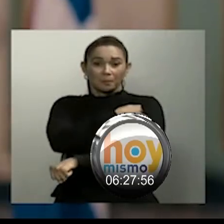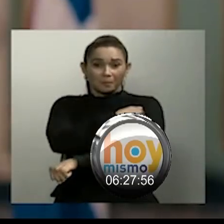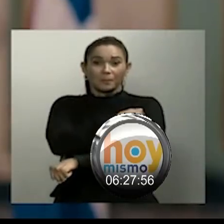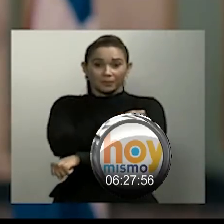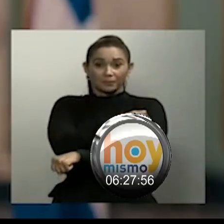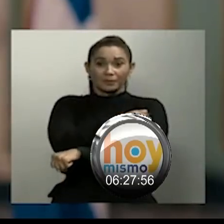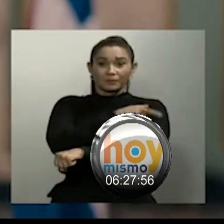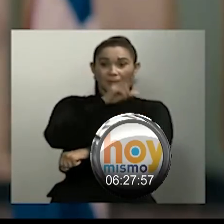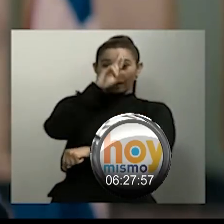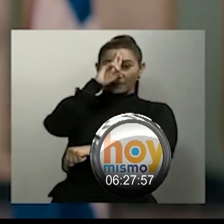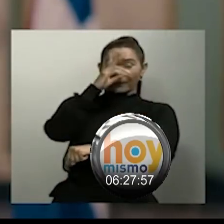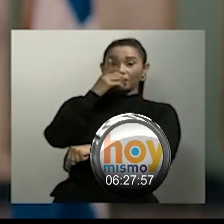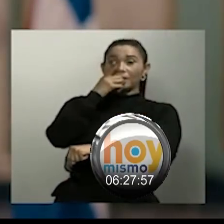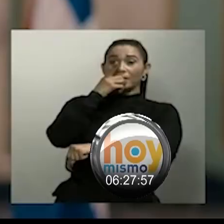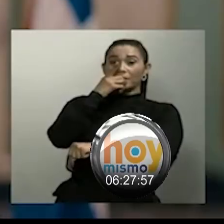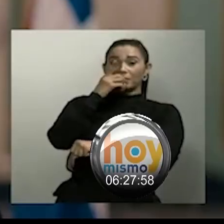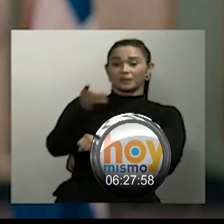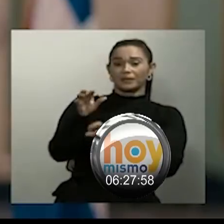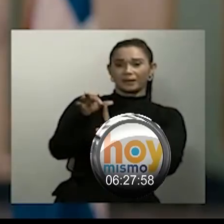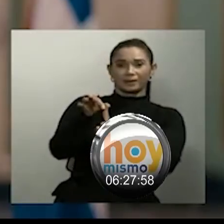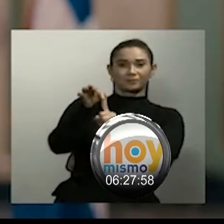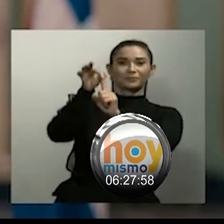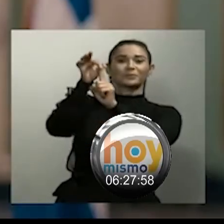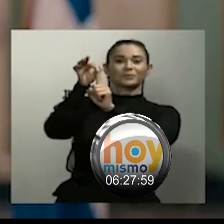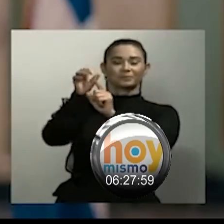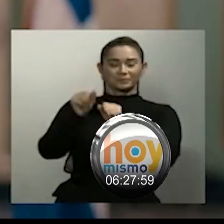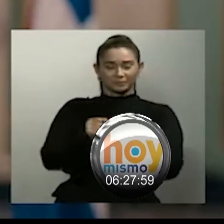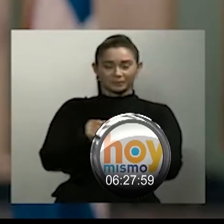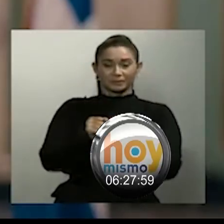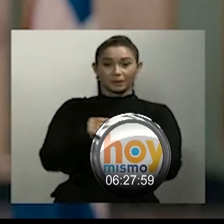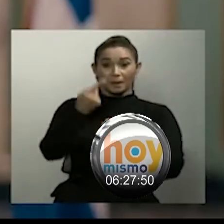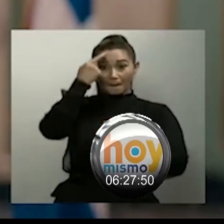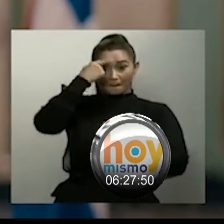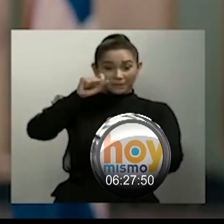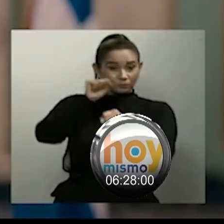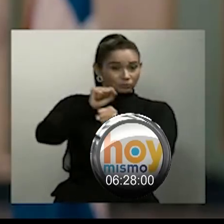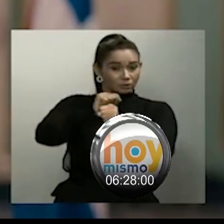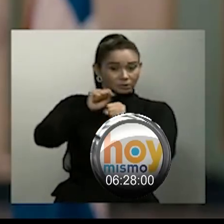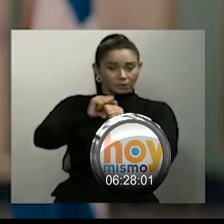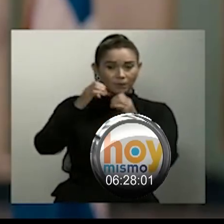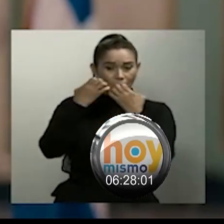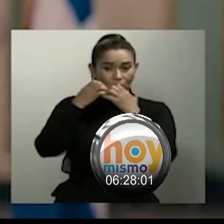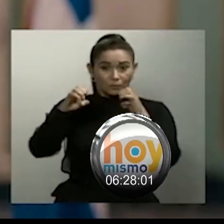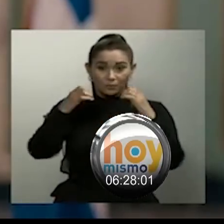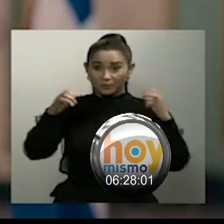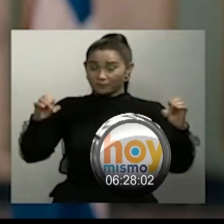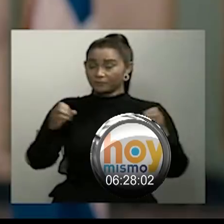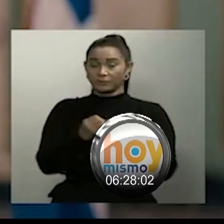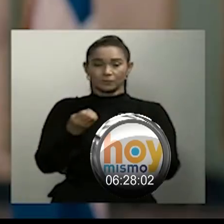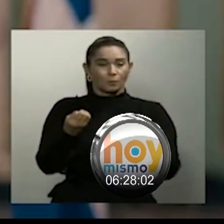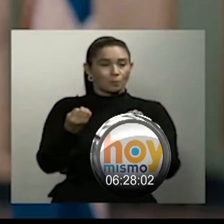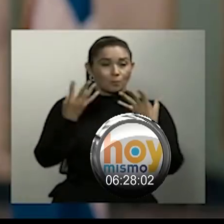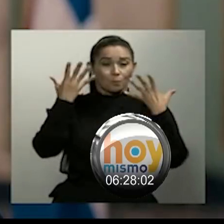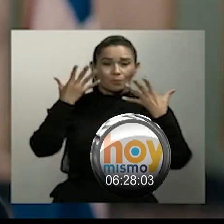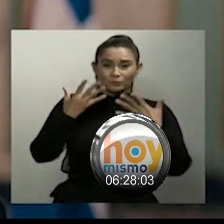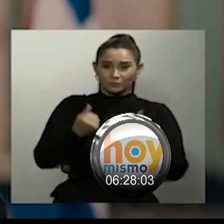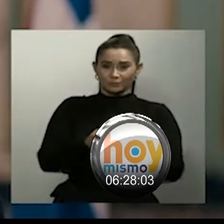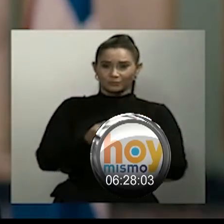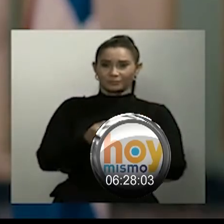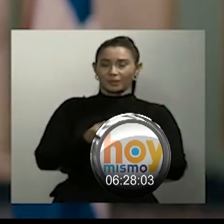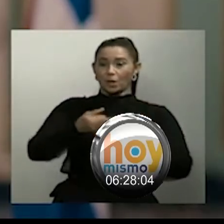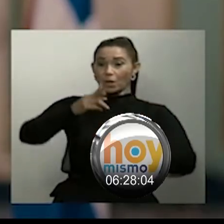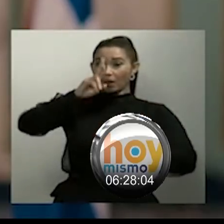el área de la literatura y la comunicación. Y tiene la experiencia de haber